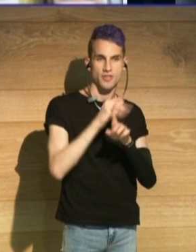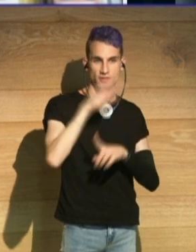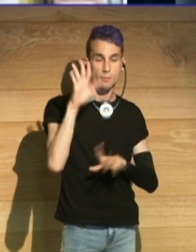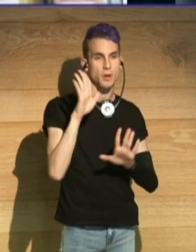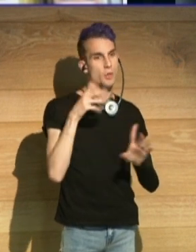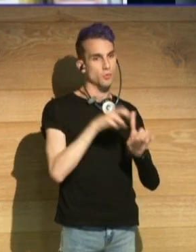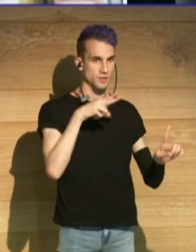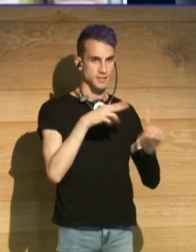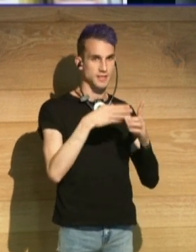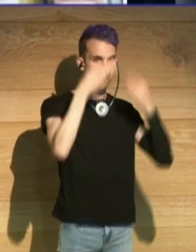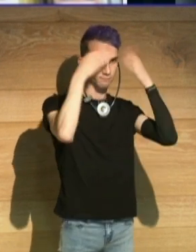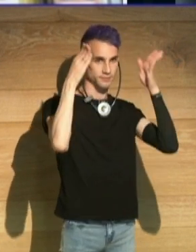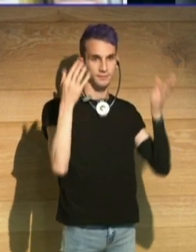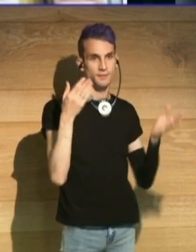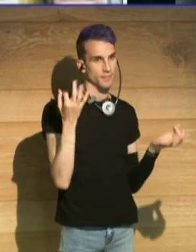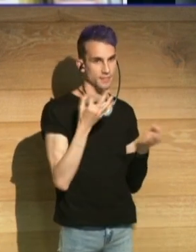abierta,